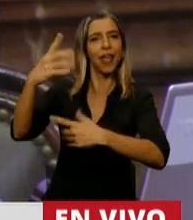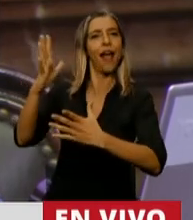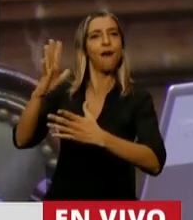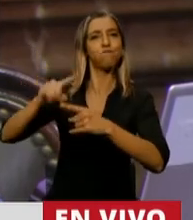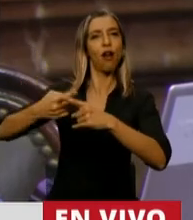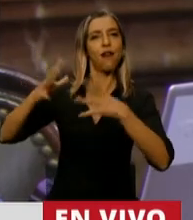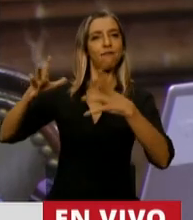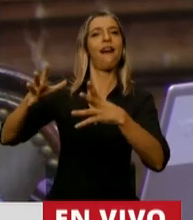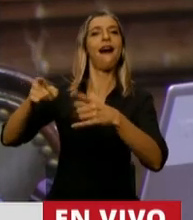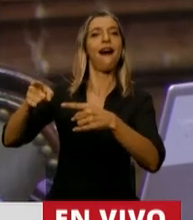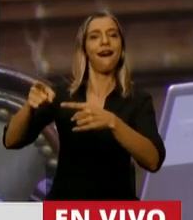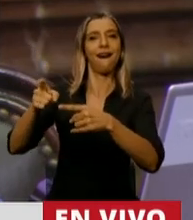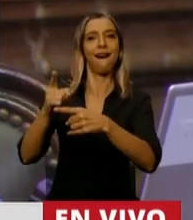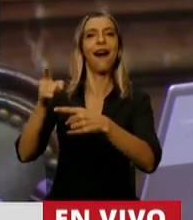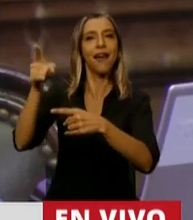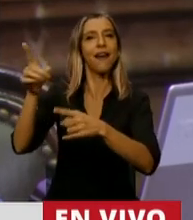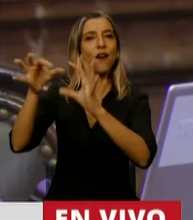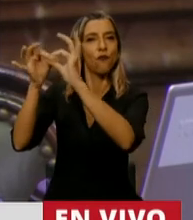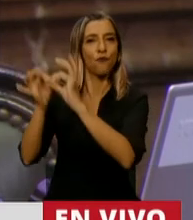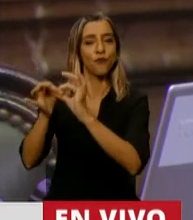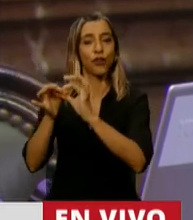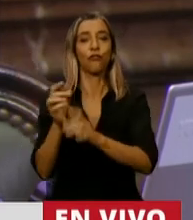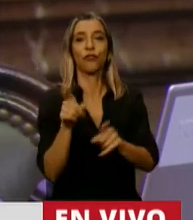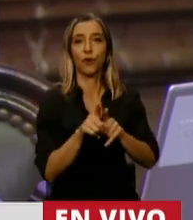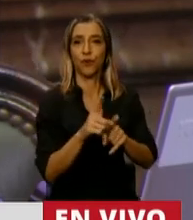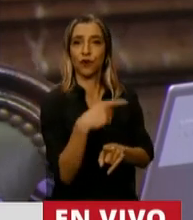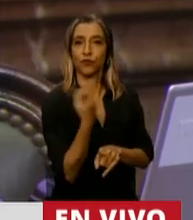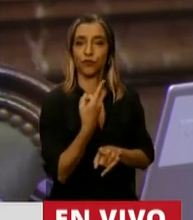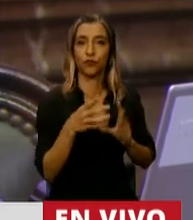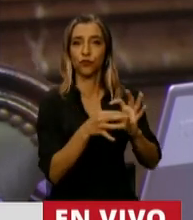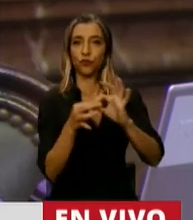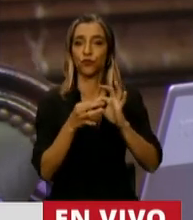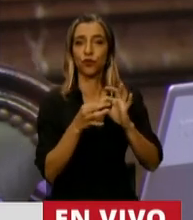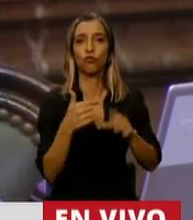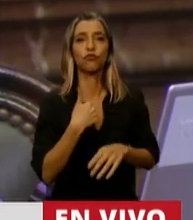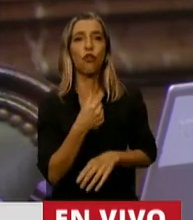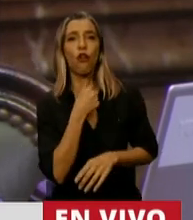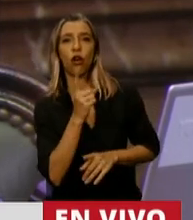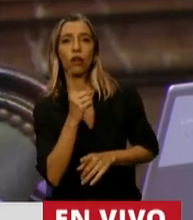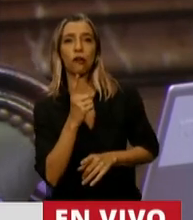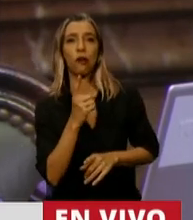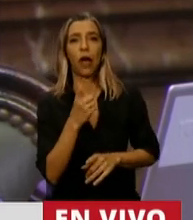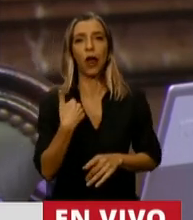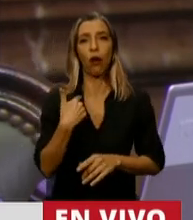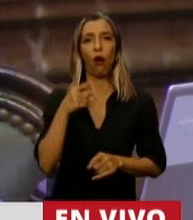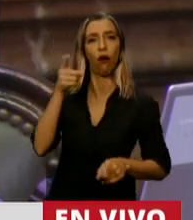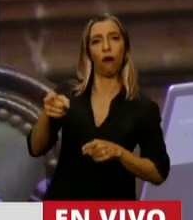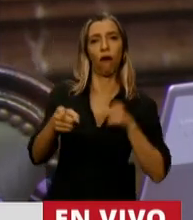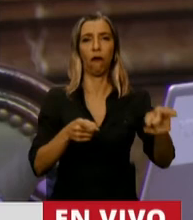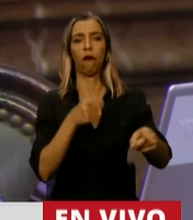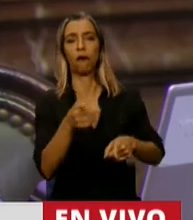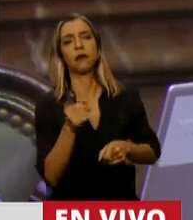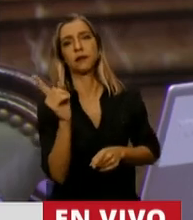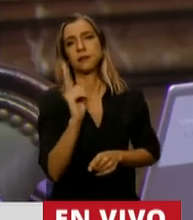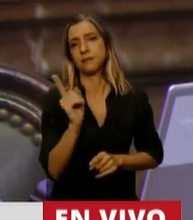bien. Yo no estoy acá para obstruir. No estoy acá para tirar piedras. Estoy acá para acompañar,